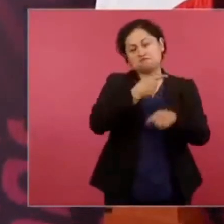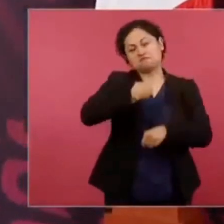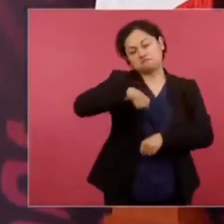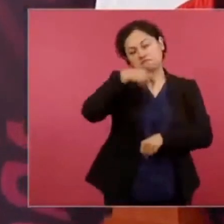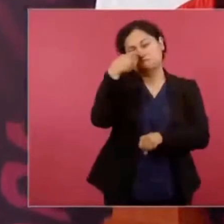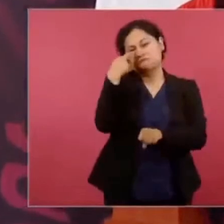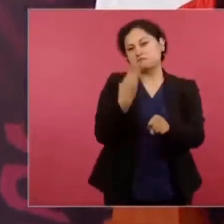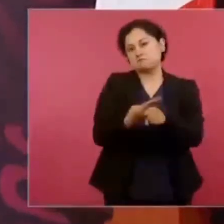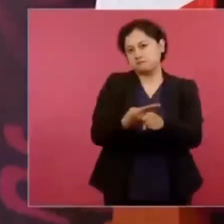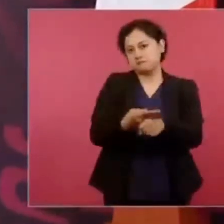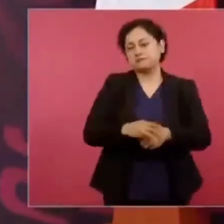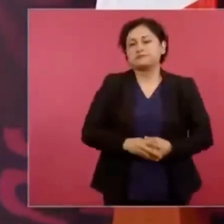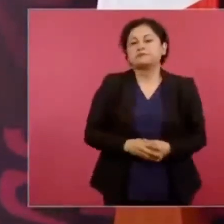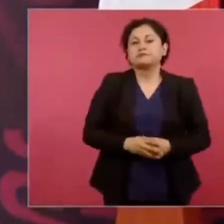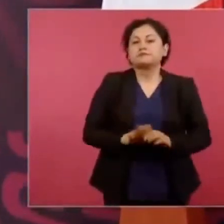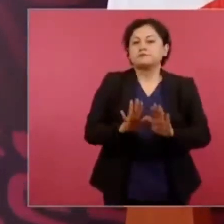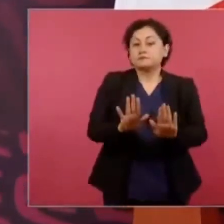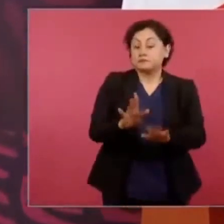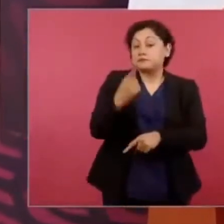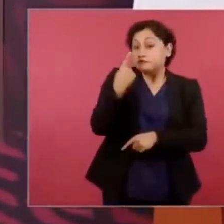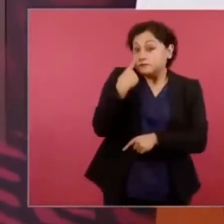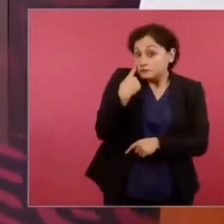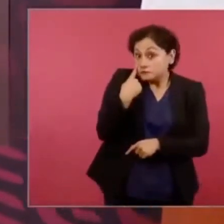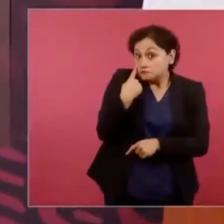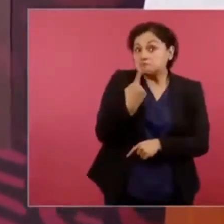y además como buenos vecinos,